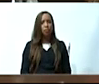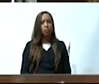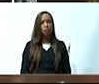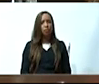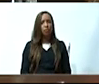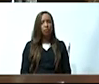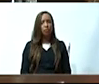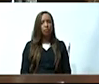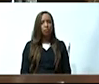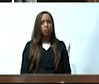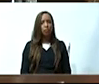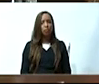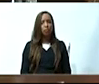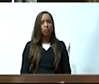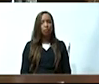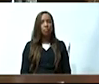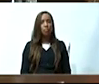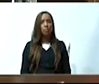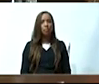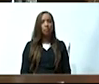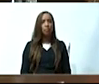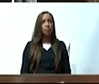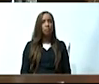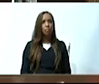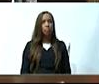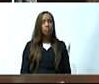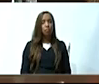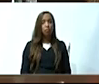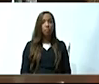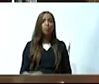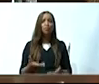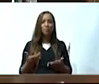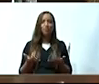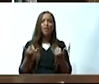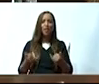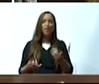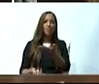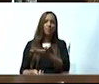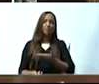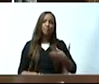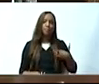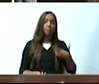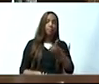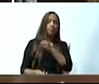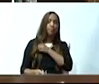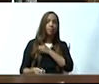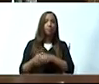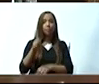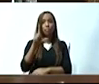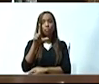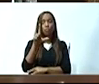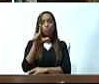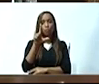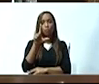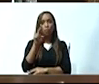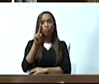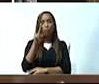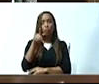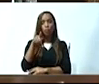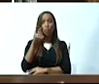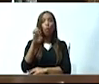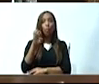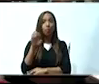Cámara de Diputados. Muchos diputados no saben, Lupe, que tú fuiste vice y activo. Un hombre